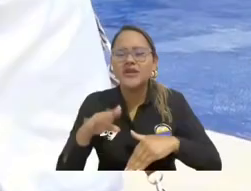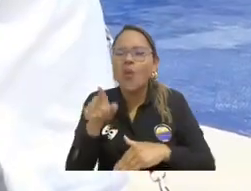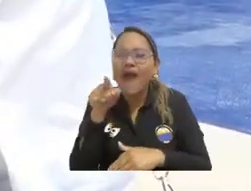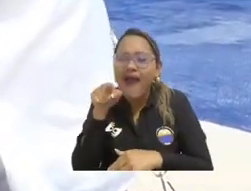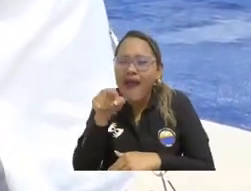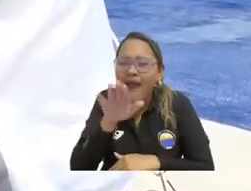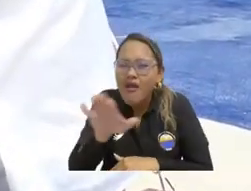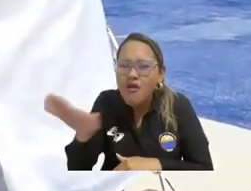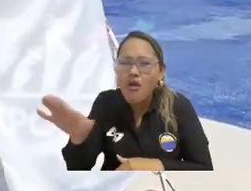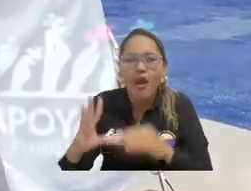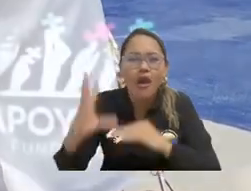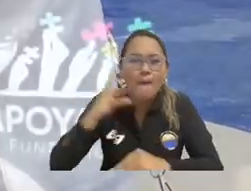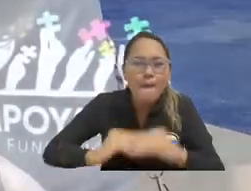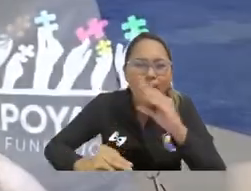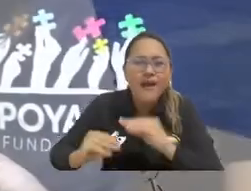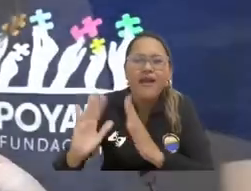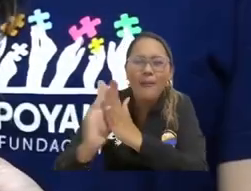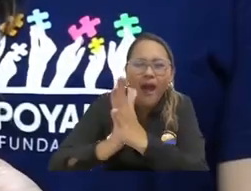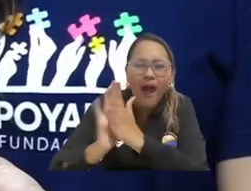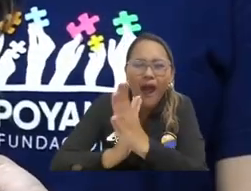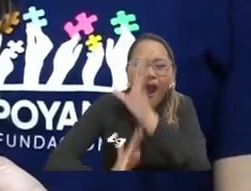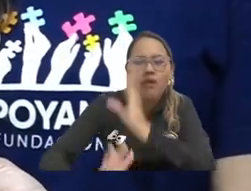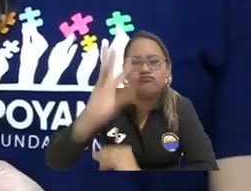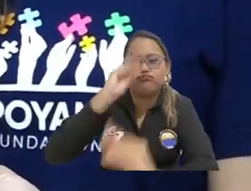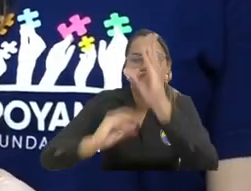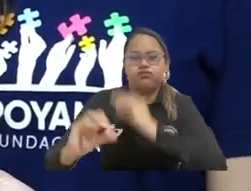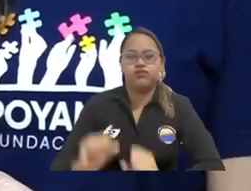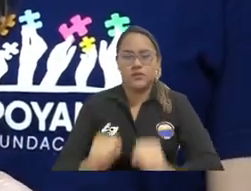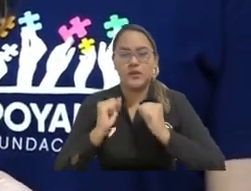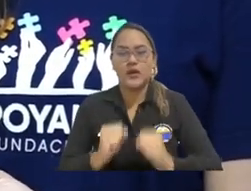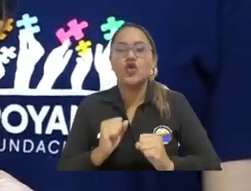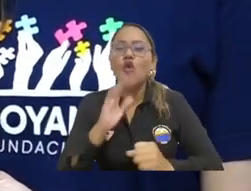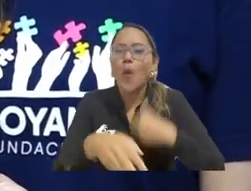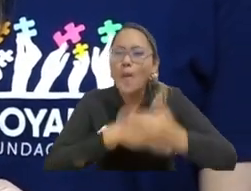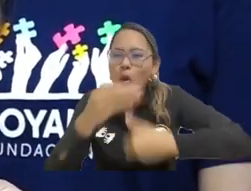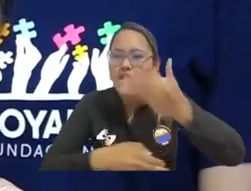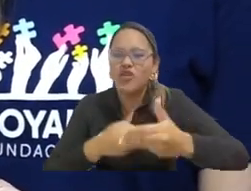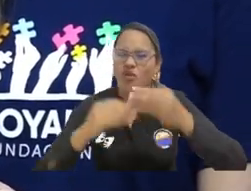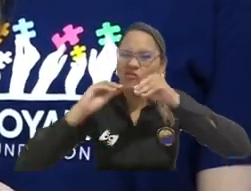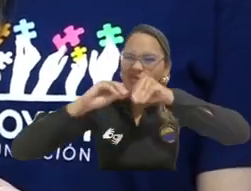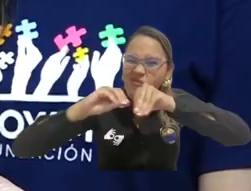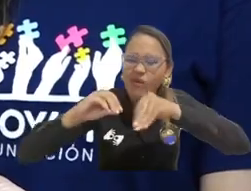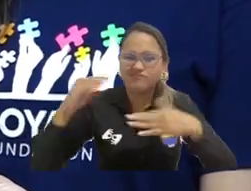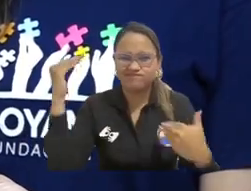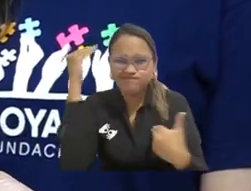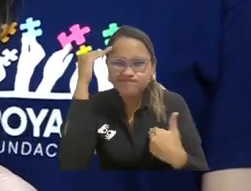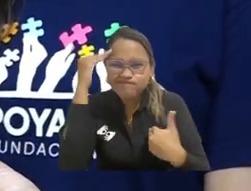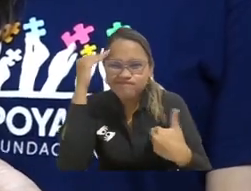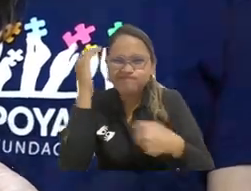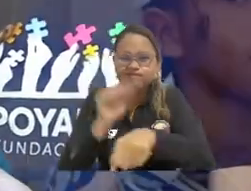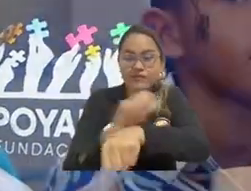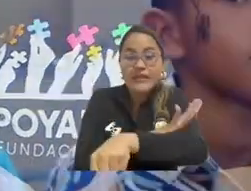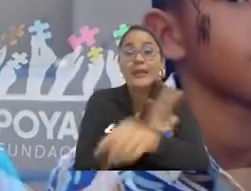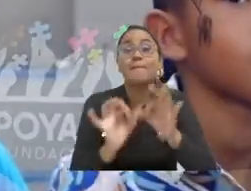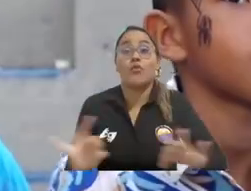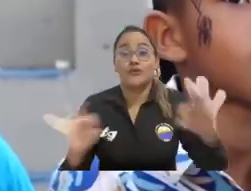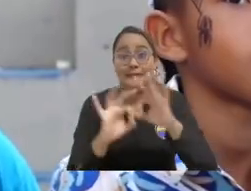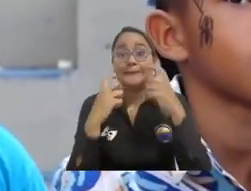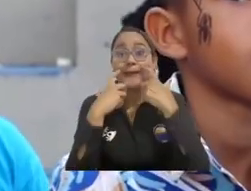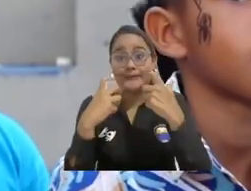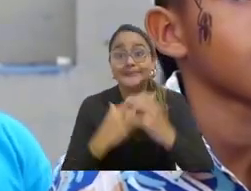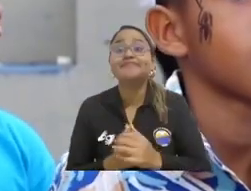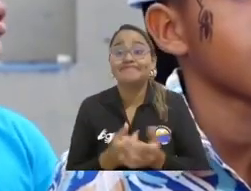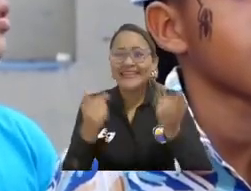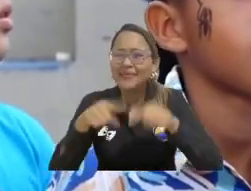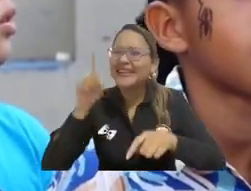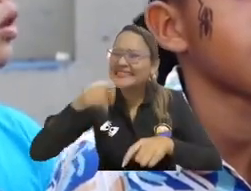Para nosotros es importante aprender de su experiencia, potenciarla, generar nuevos procesos de formación, de sensibilización, de